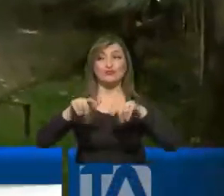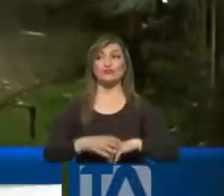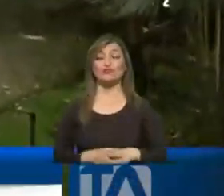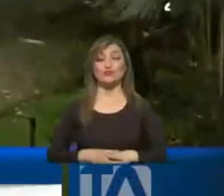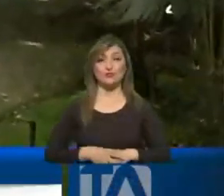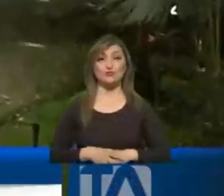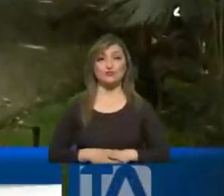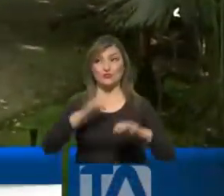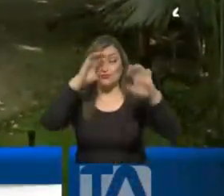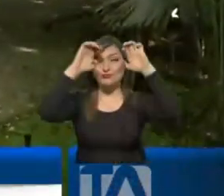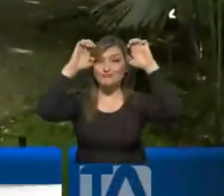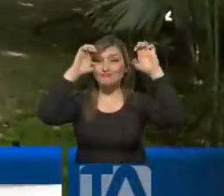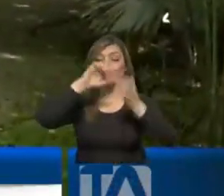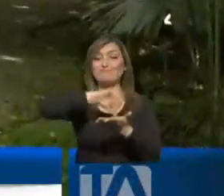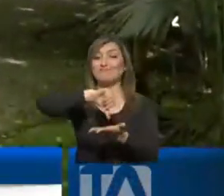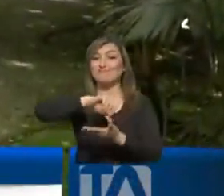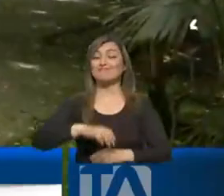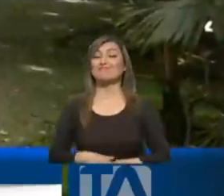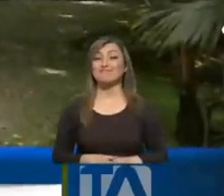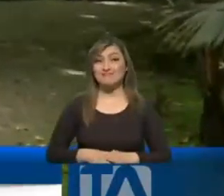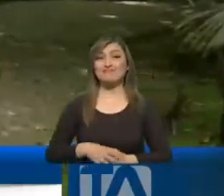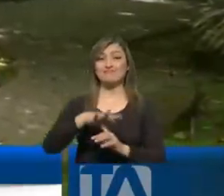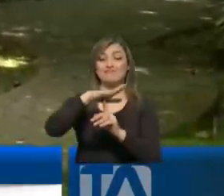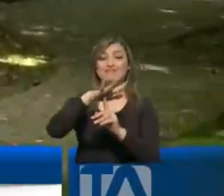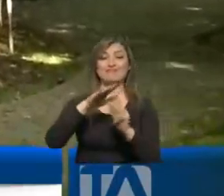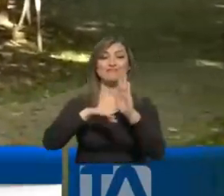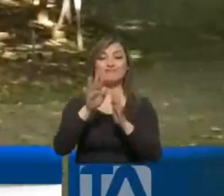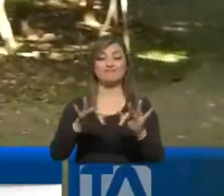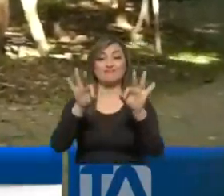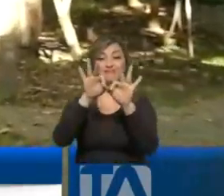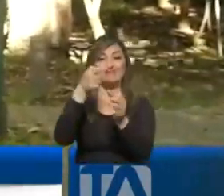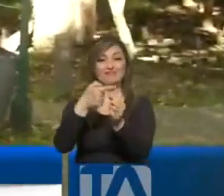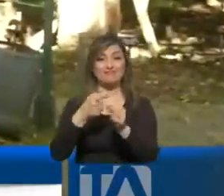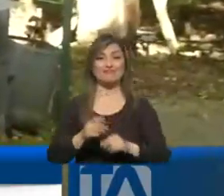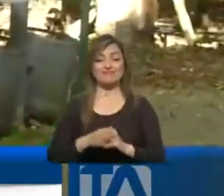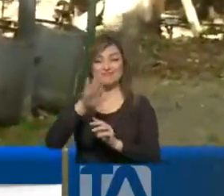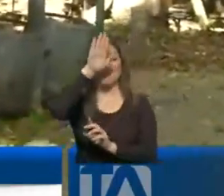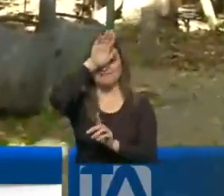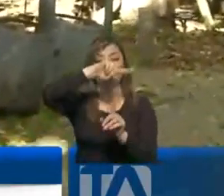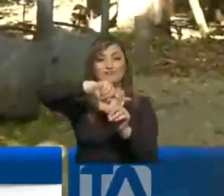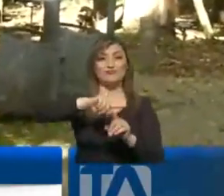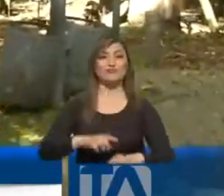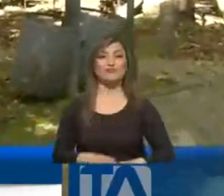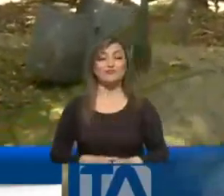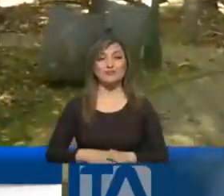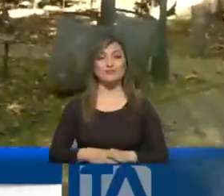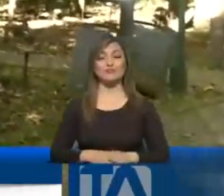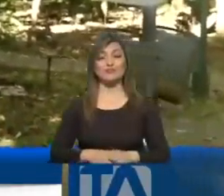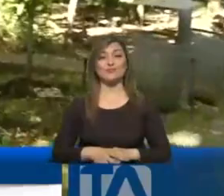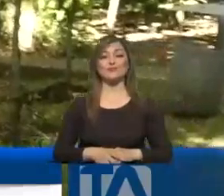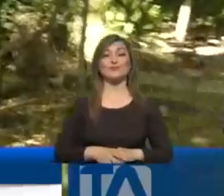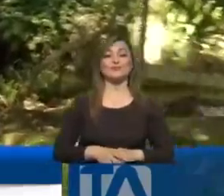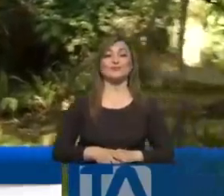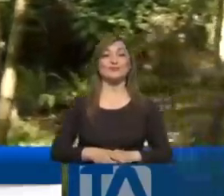un lugar estratégico de la ciudad, en el parque más importante de Quito, en la Carolina, ¿no? Y además cuenta